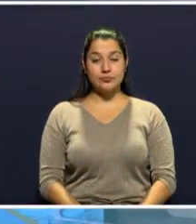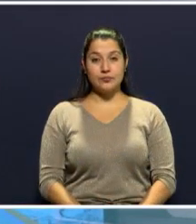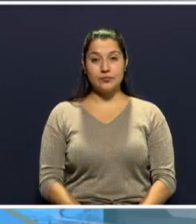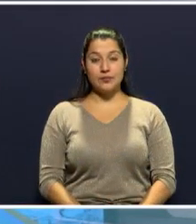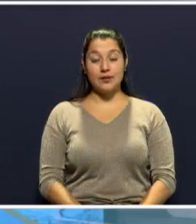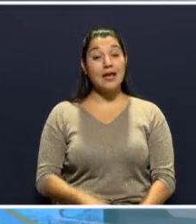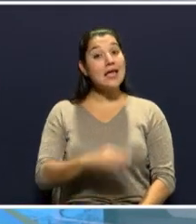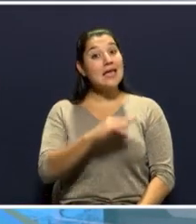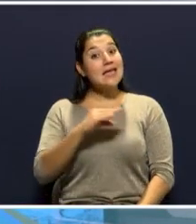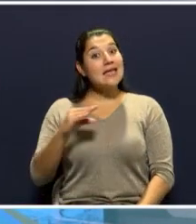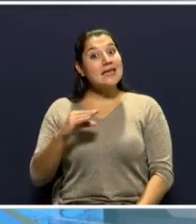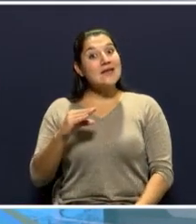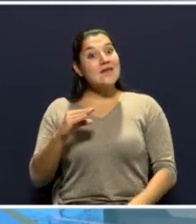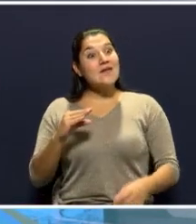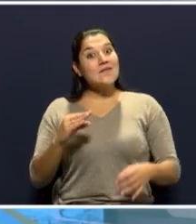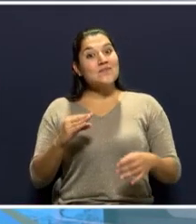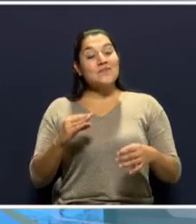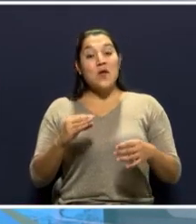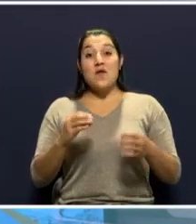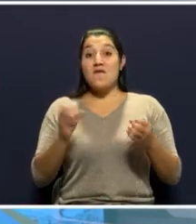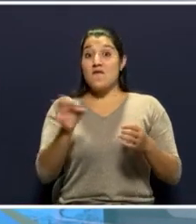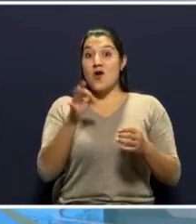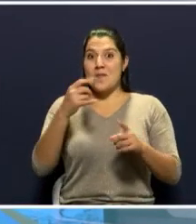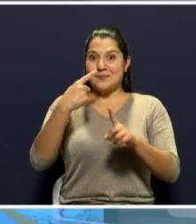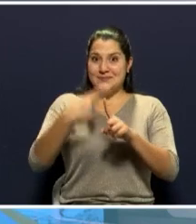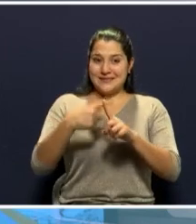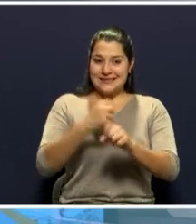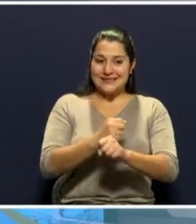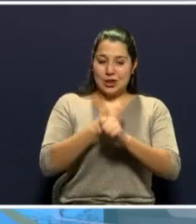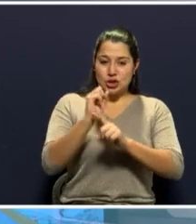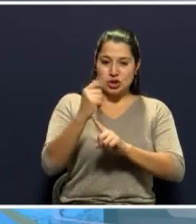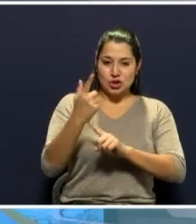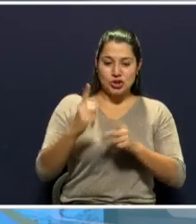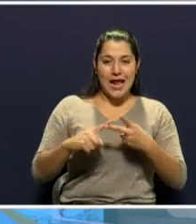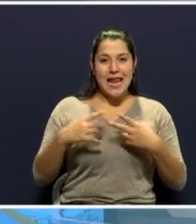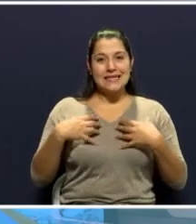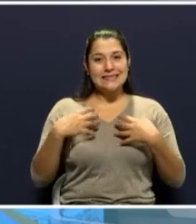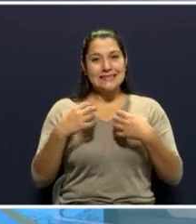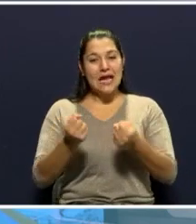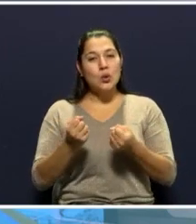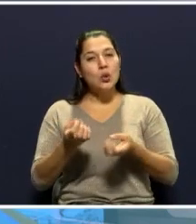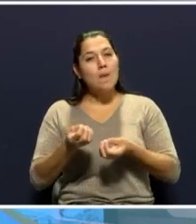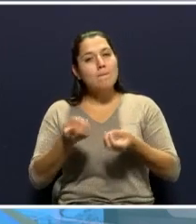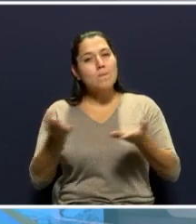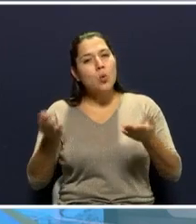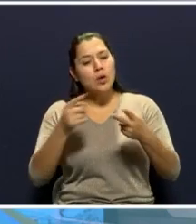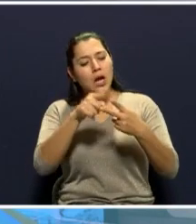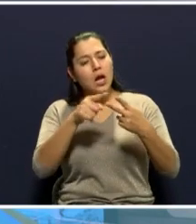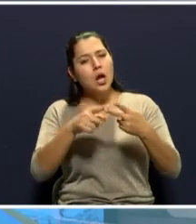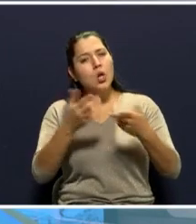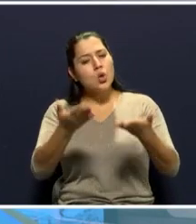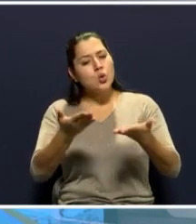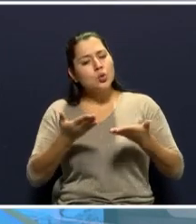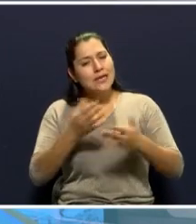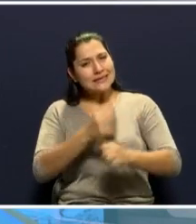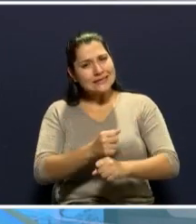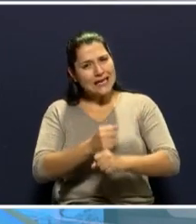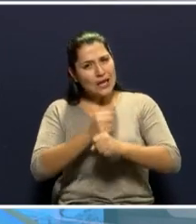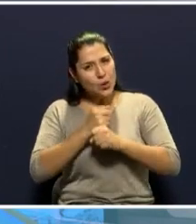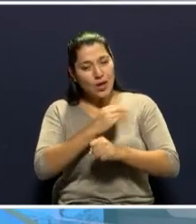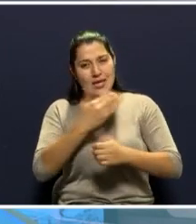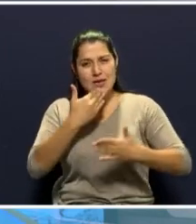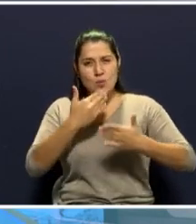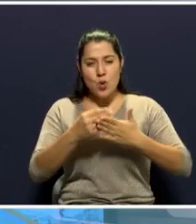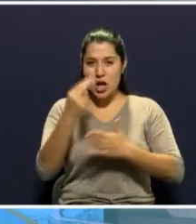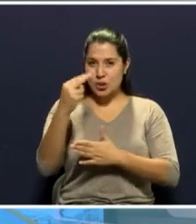Y afortunadamente la seguridad social, la salud pública nos ha dado seguridad y buenas noticias